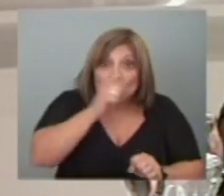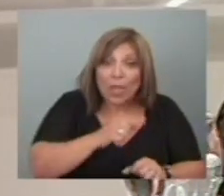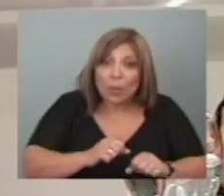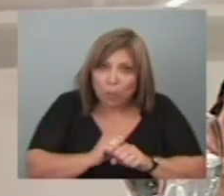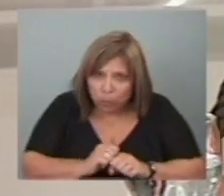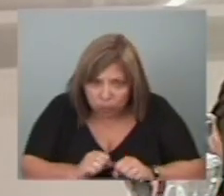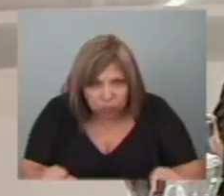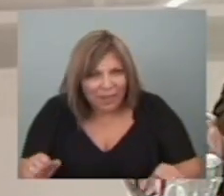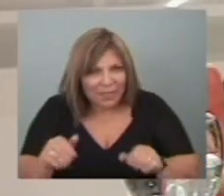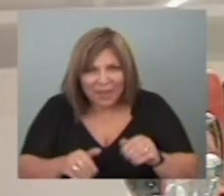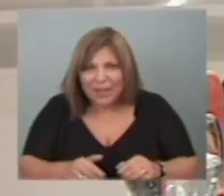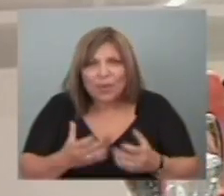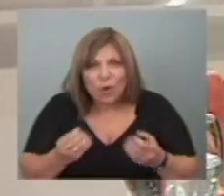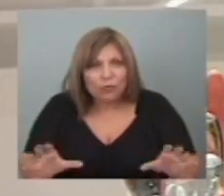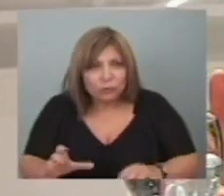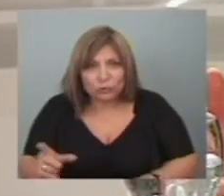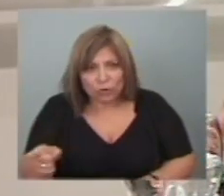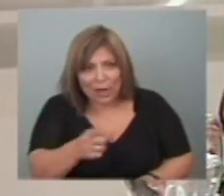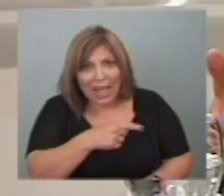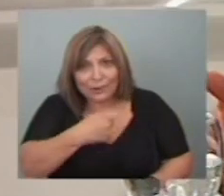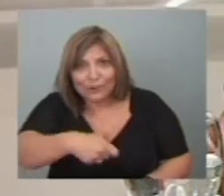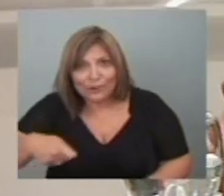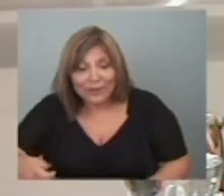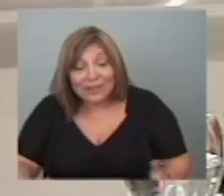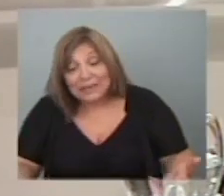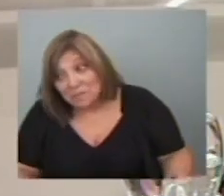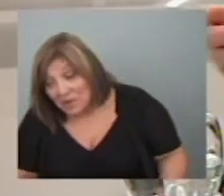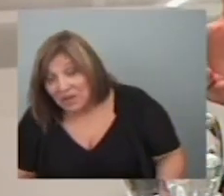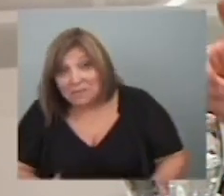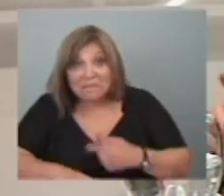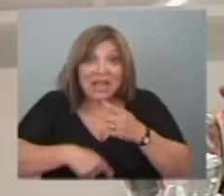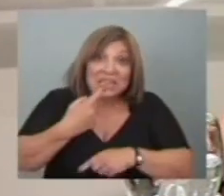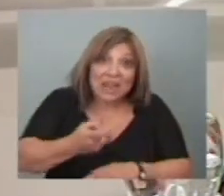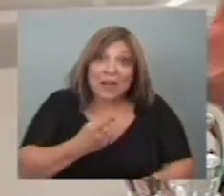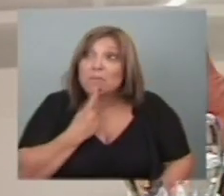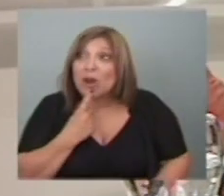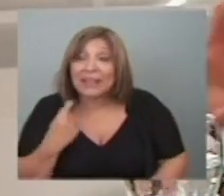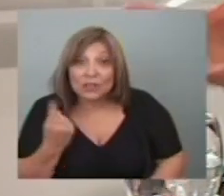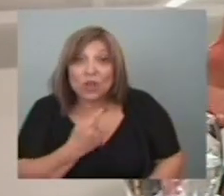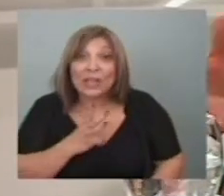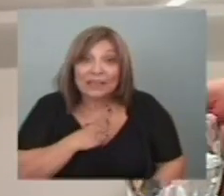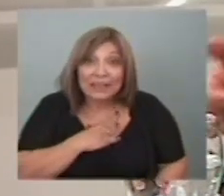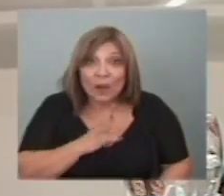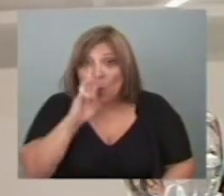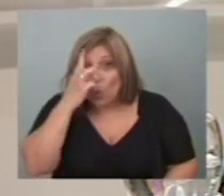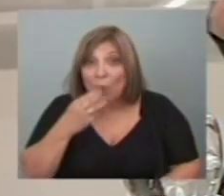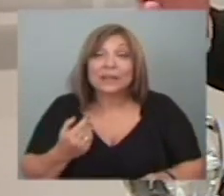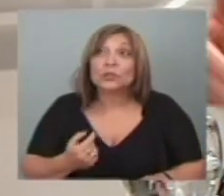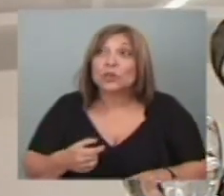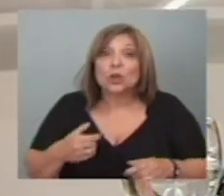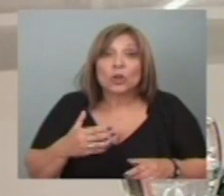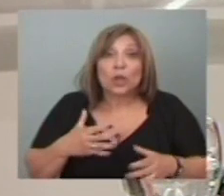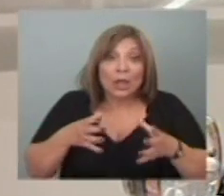lo pueden llevar adelante con sus funcionarios. ¿Serán que, bueno, mañana los partidos políticos tienen ciudadanos uruguayos que son de